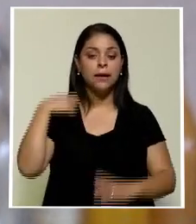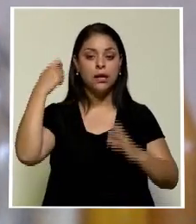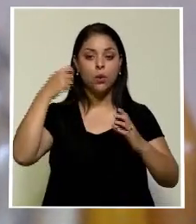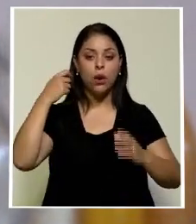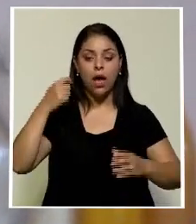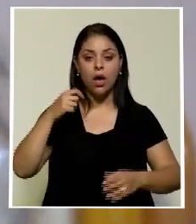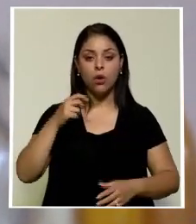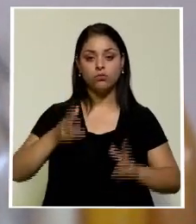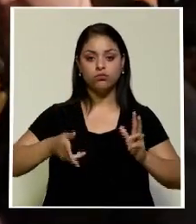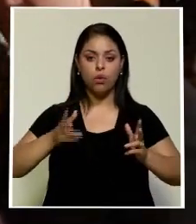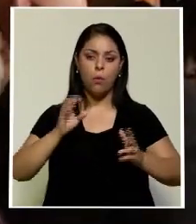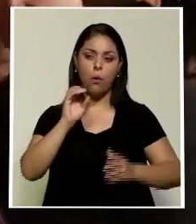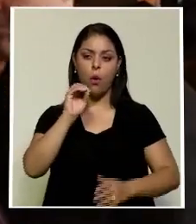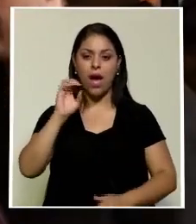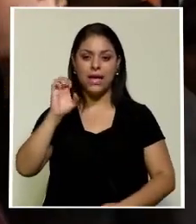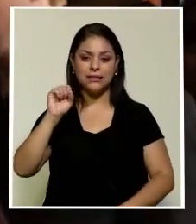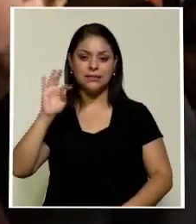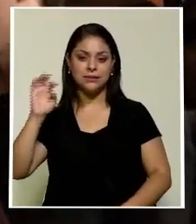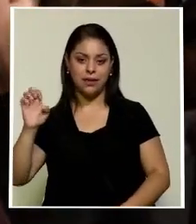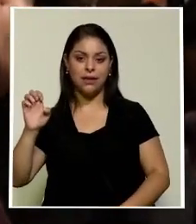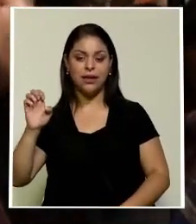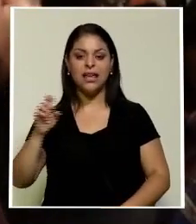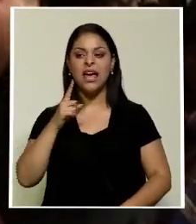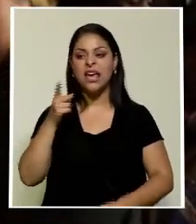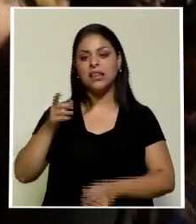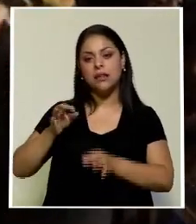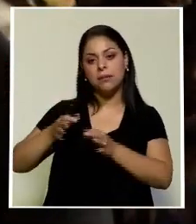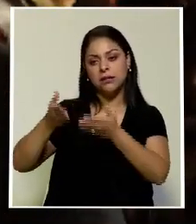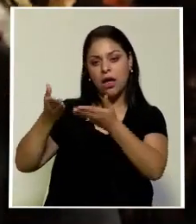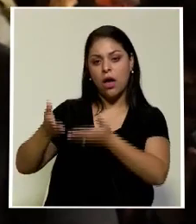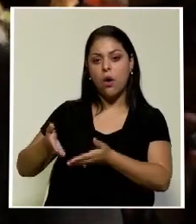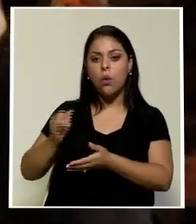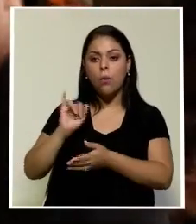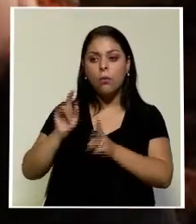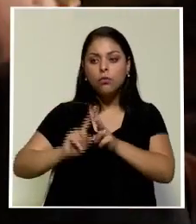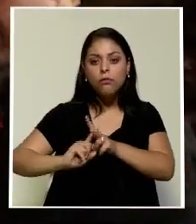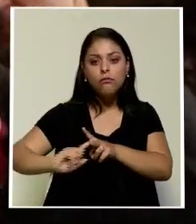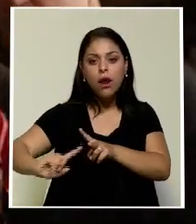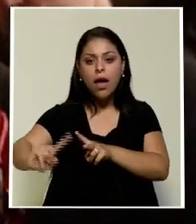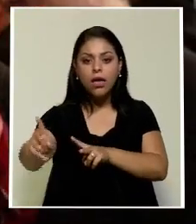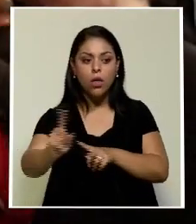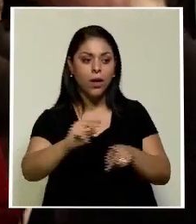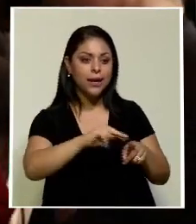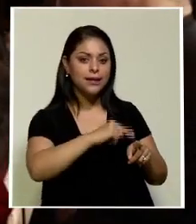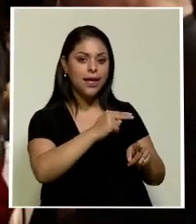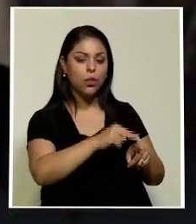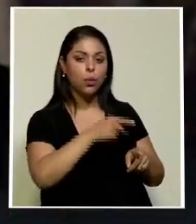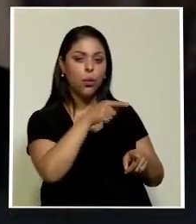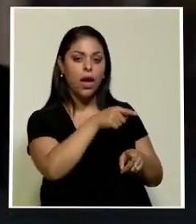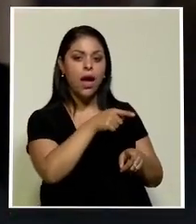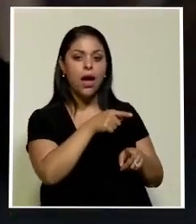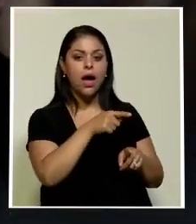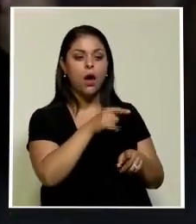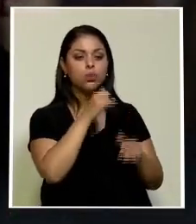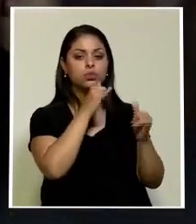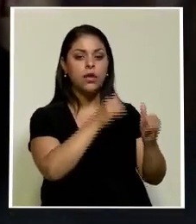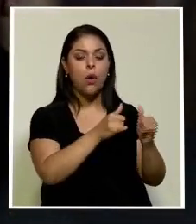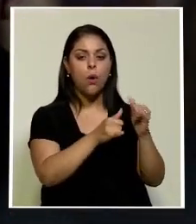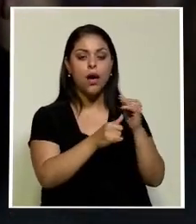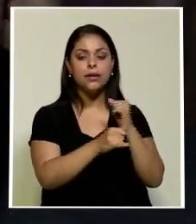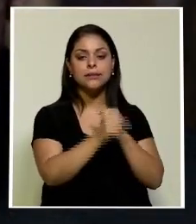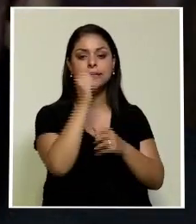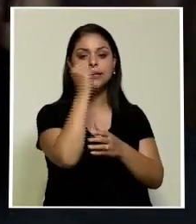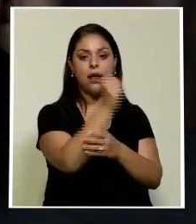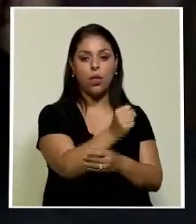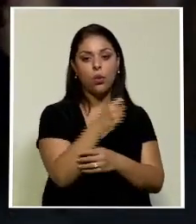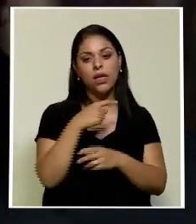protagonizada por Baldwin, quien interpreta a un forajido cuyo nieto es acusado de asesinato y con quien huye cuando es sentenciado a la